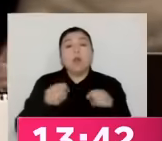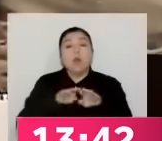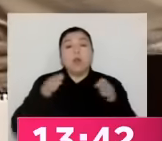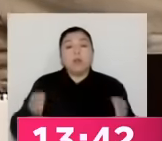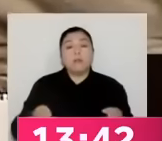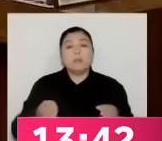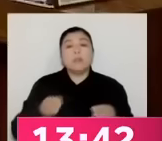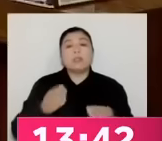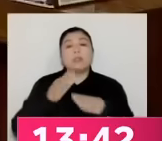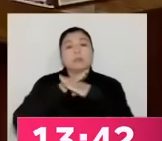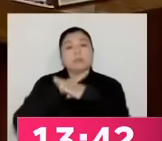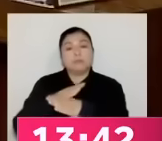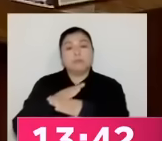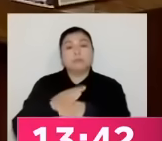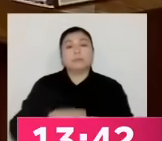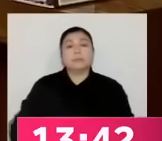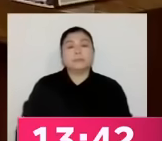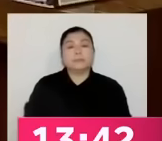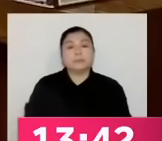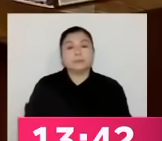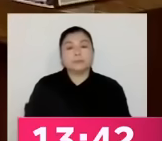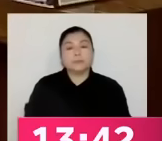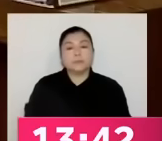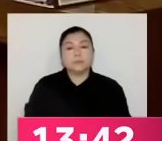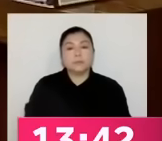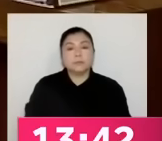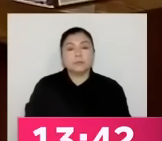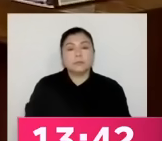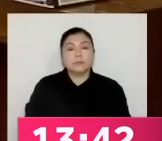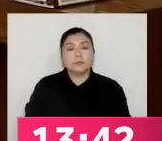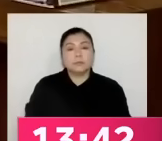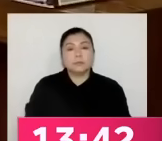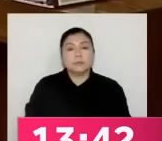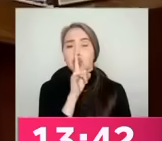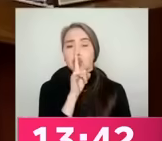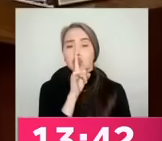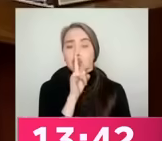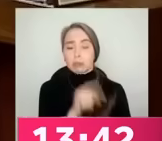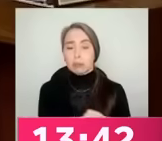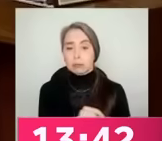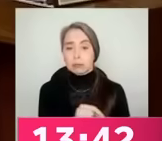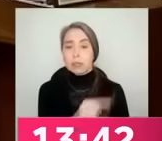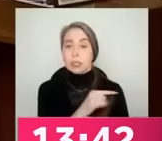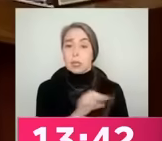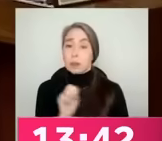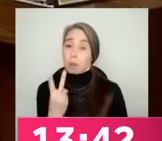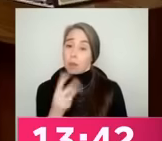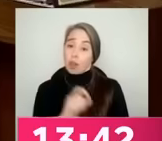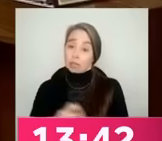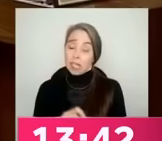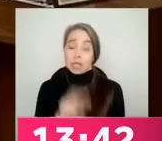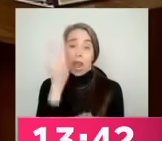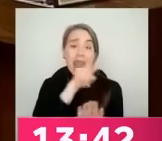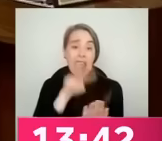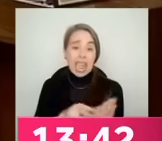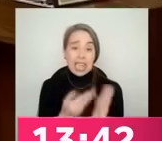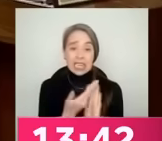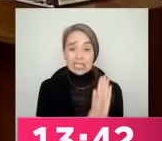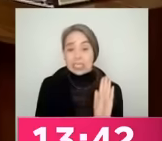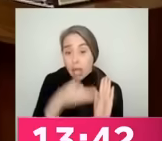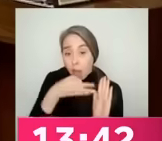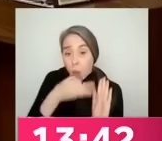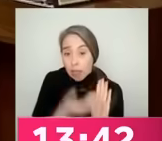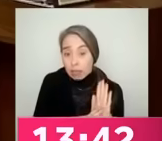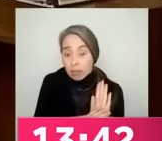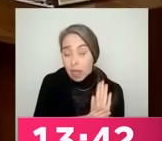política payasa. Le comentaron realizar este tipo de situaciones y de votaciones, perder tiempo, como comentaban los propios parlamentarios,